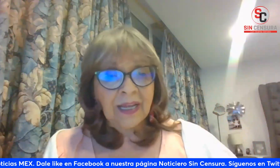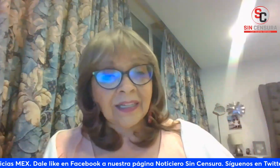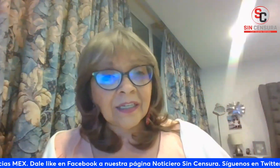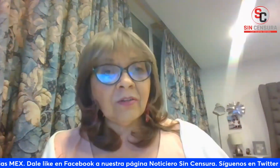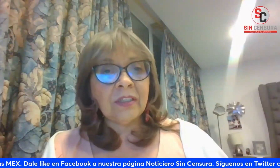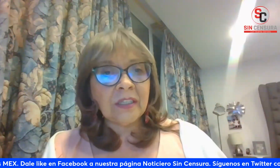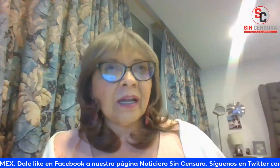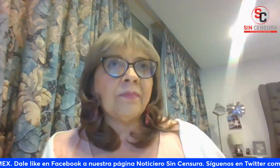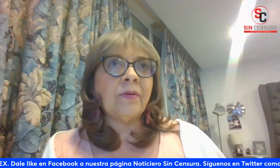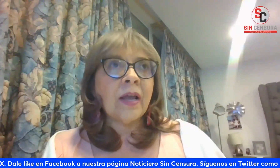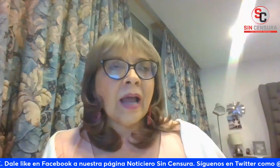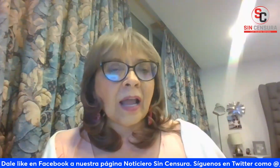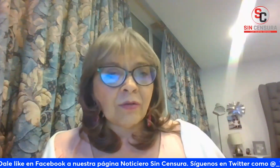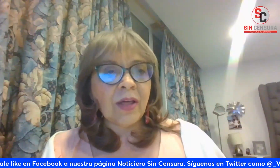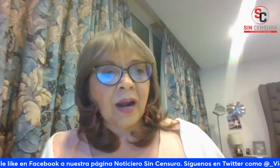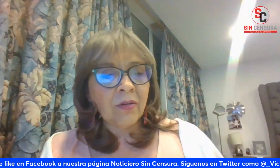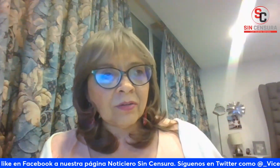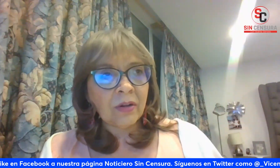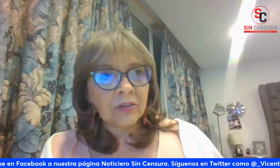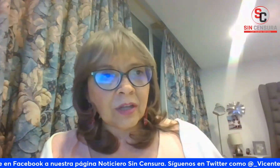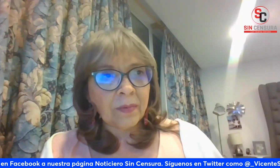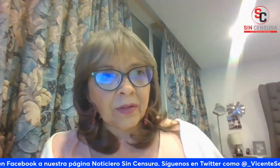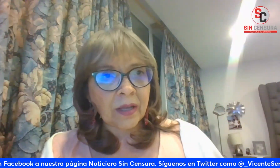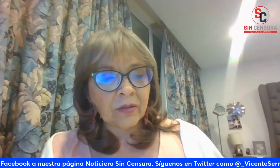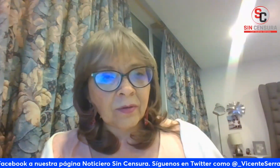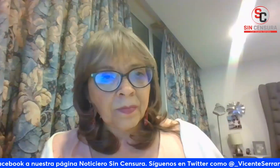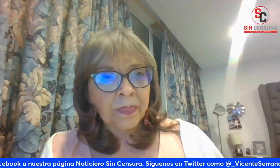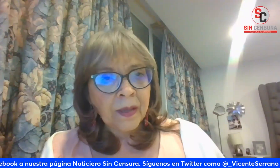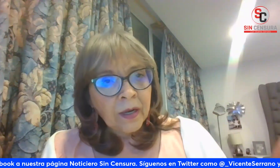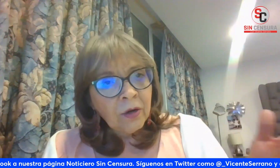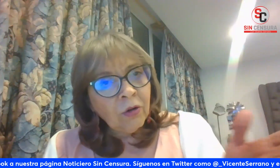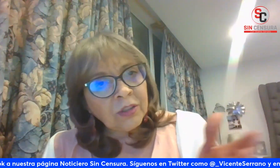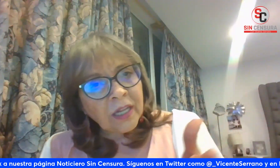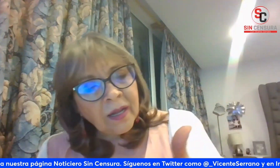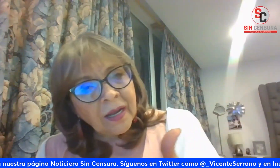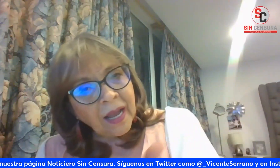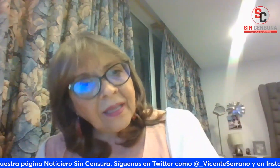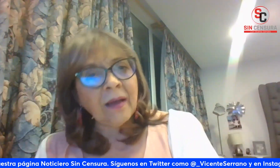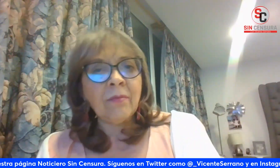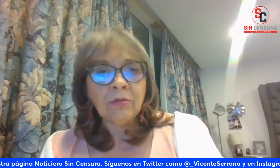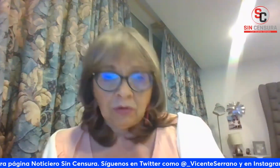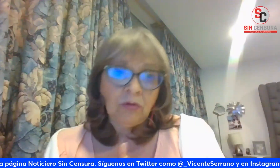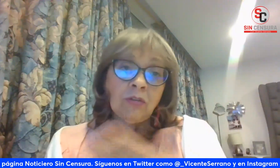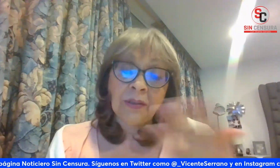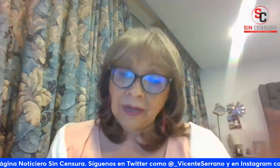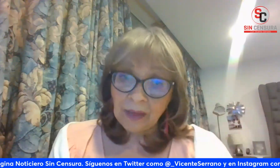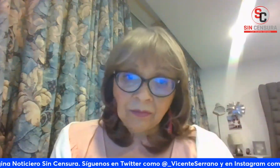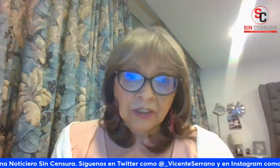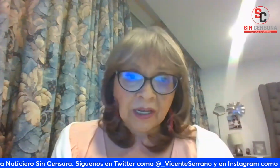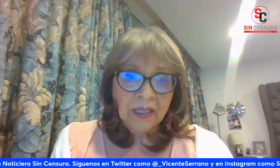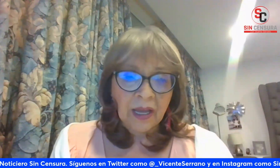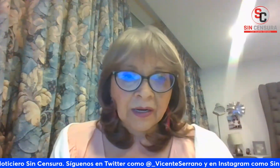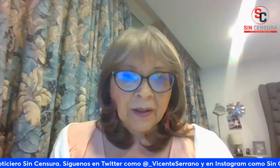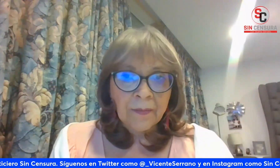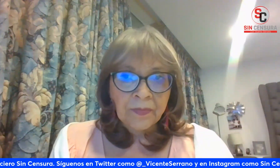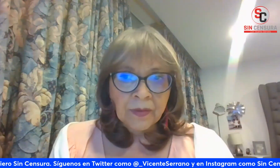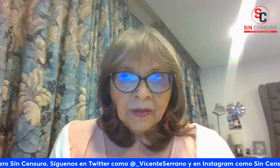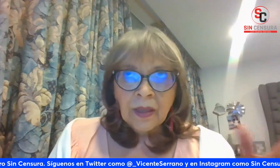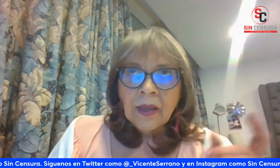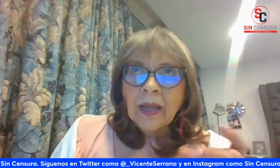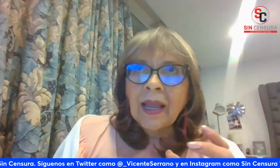capaces de hacer casi lo que sea por ayudar a la continuación del proyecto, nos callamos, o no nos deberíamos de